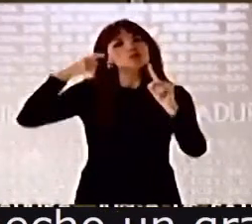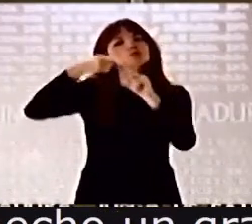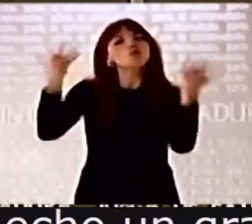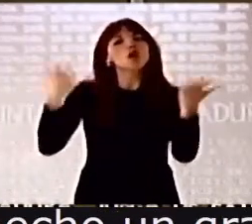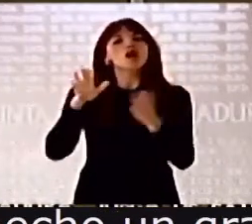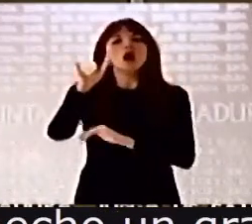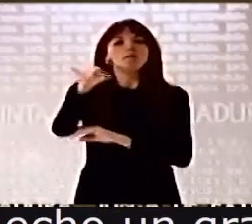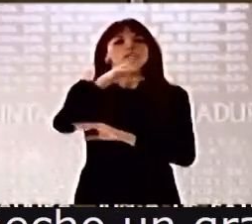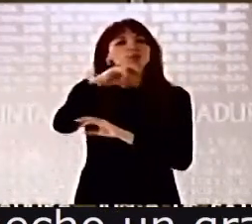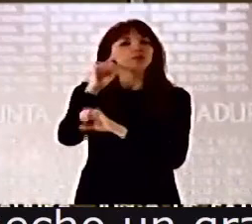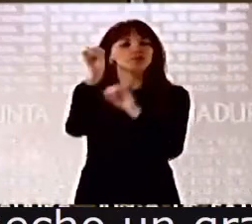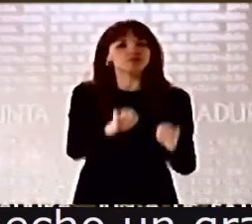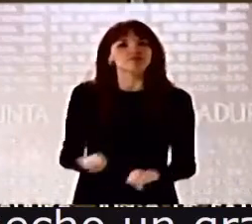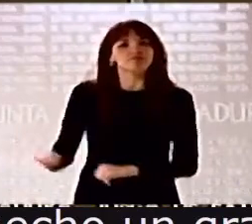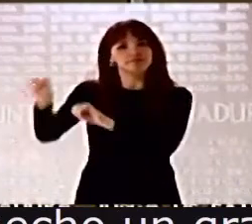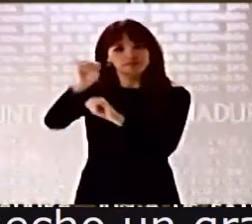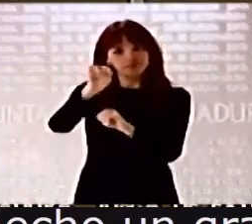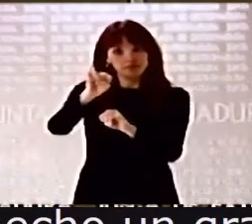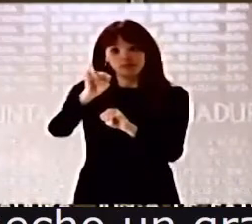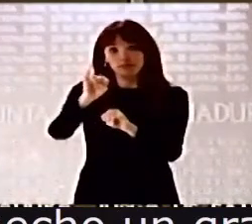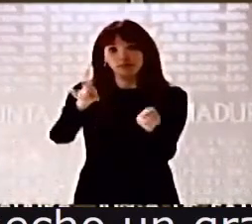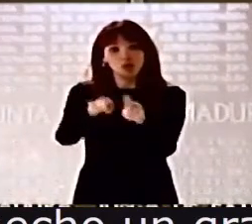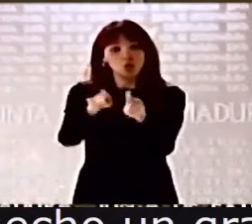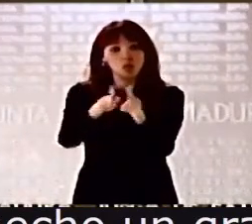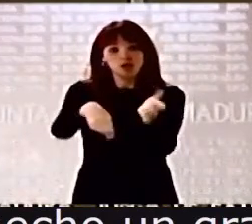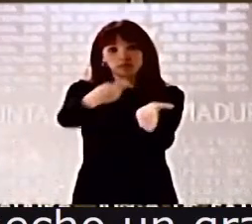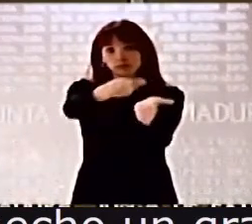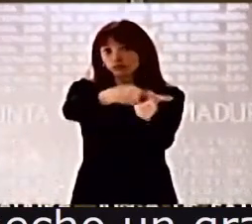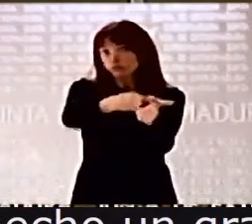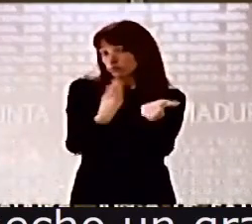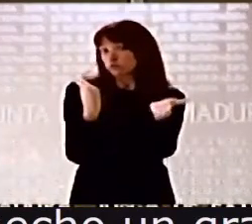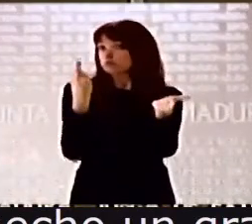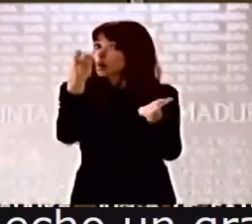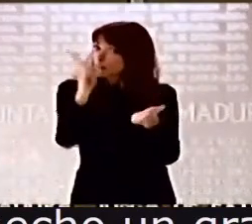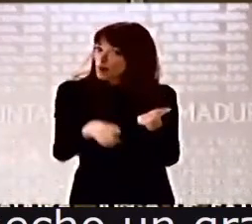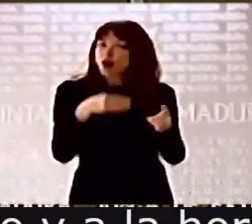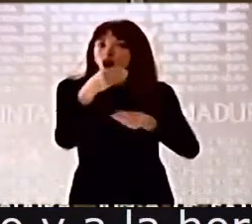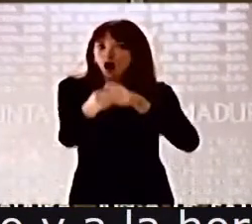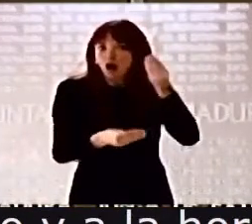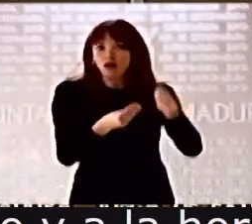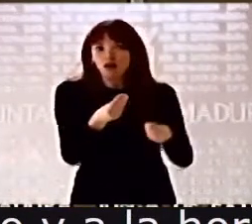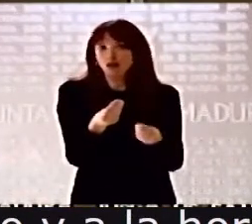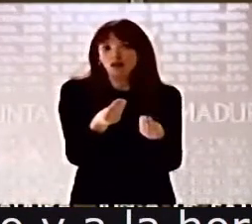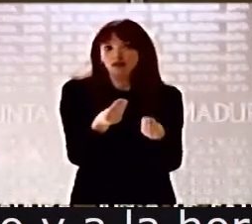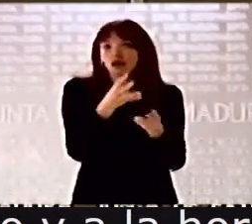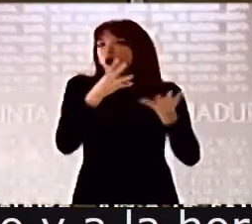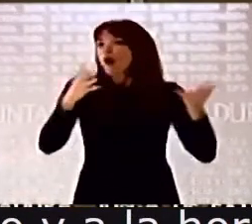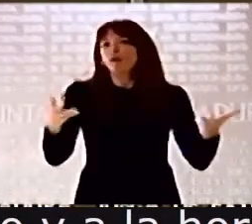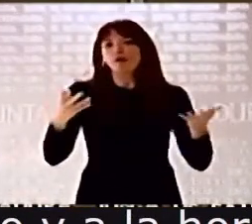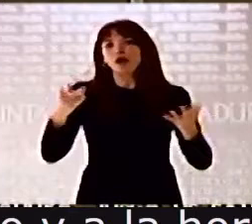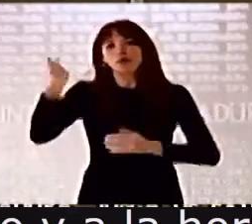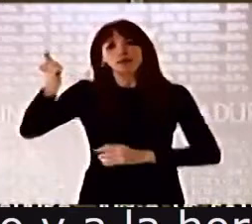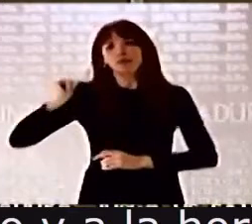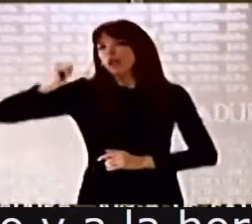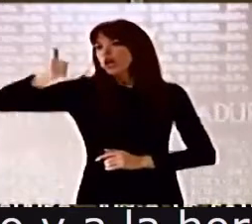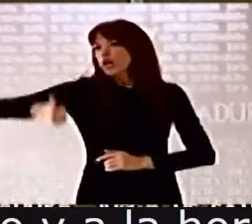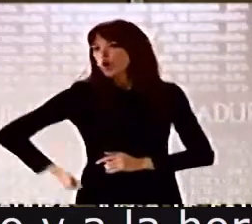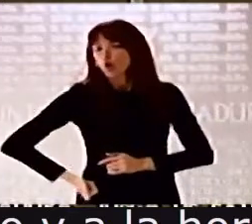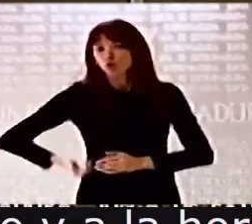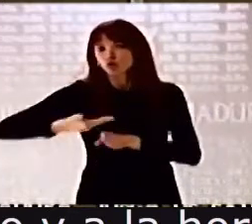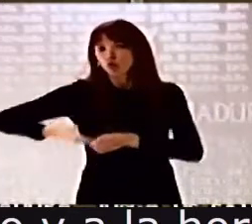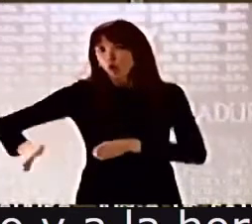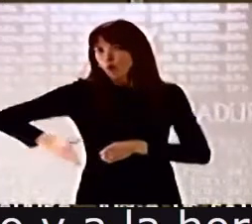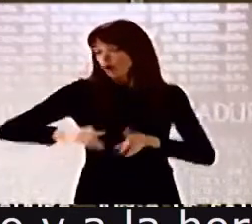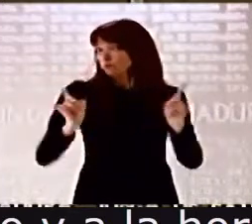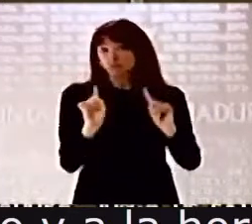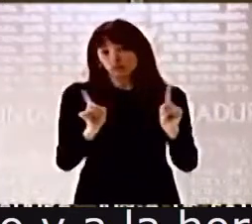¿no? Como lo estamos haciendo a la hora de pagar. No vivimos en una tesorería boyante, os lo puedo asegurar.